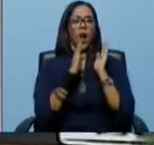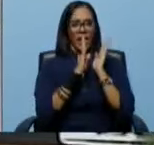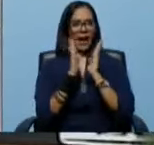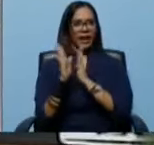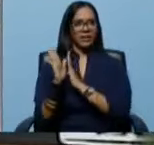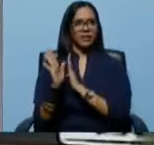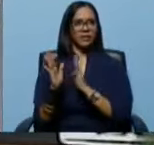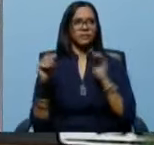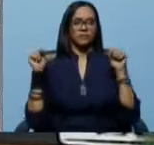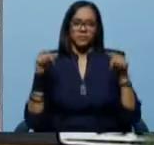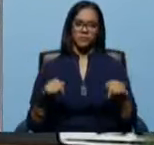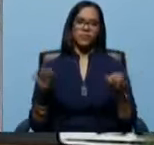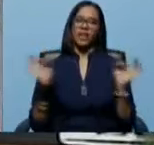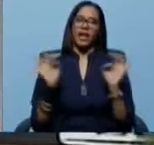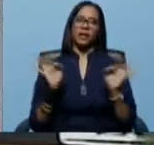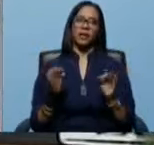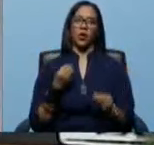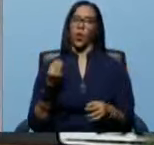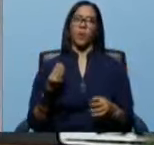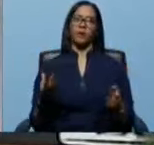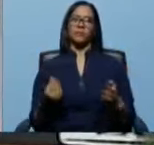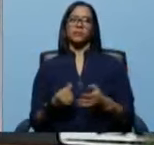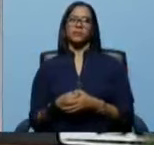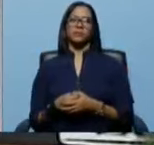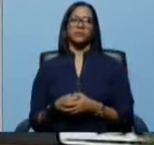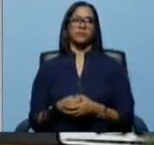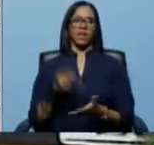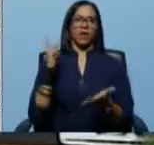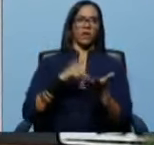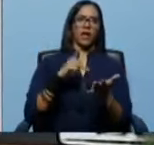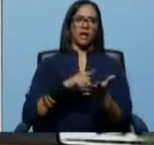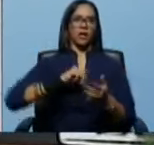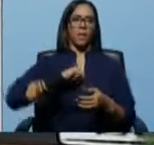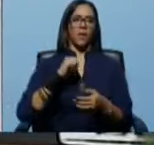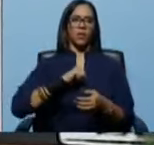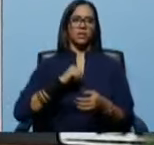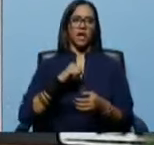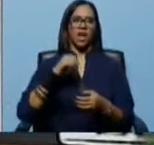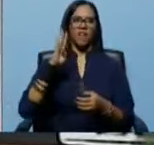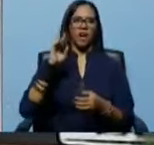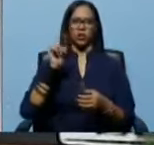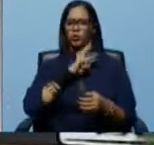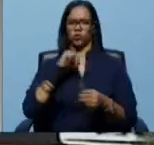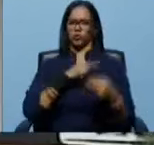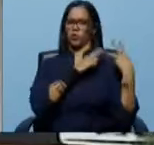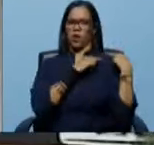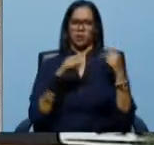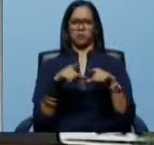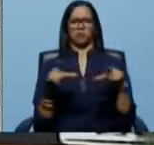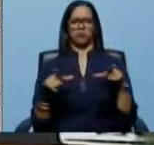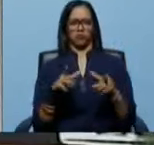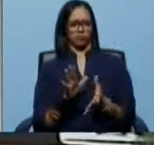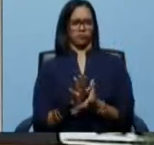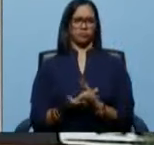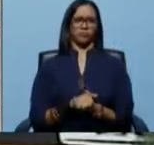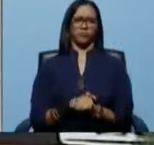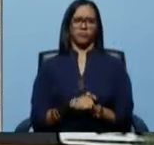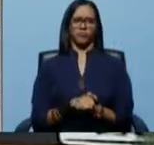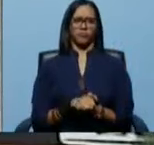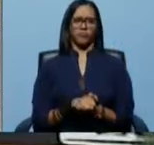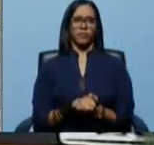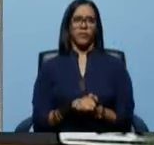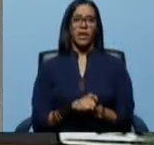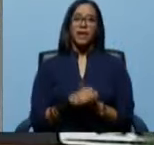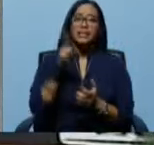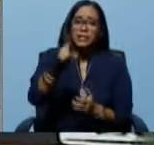Organizado, aquí nadie, ¿vale? ¿Cómo es que? Entonces llegó una gente ahí de la policía de Baruta, no, nosotros nos encargamos el caso. Yo dije, tú eres el